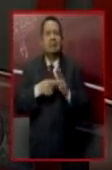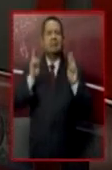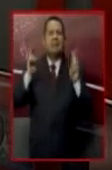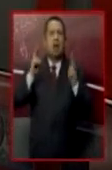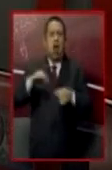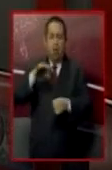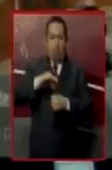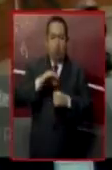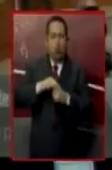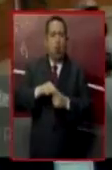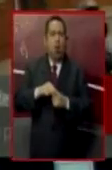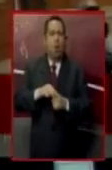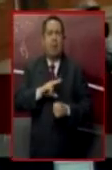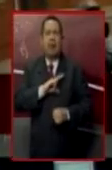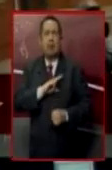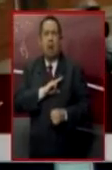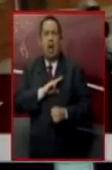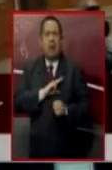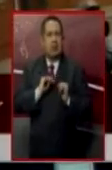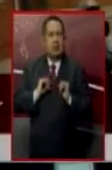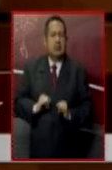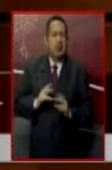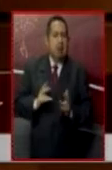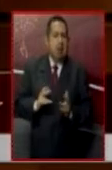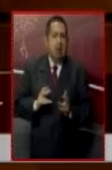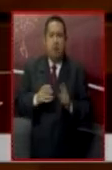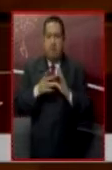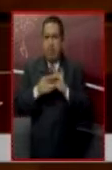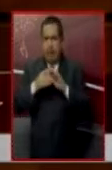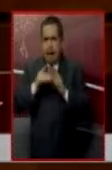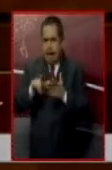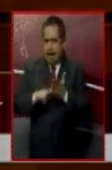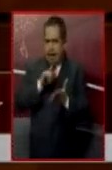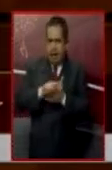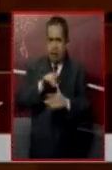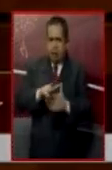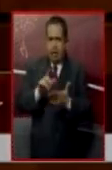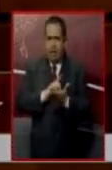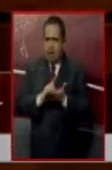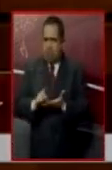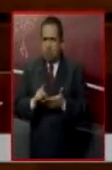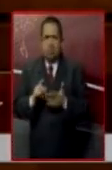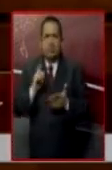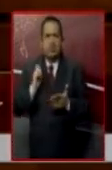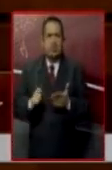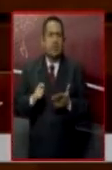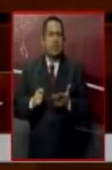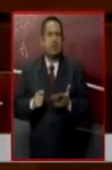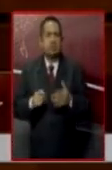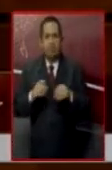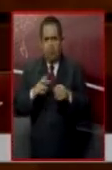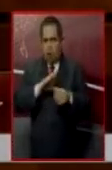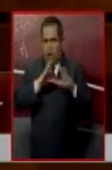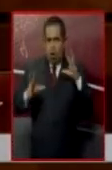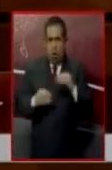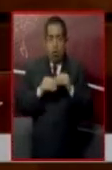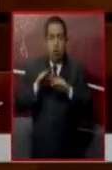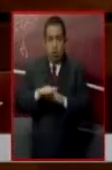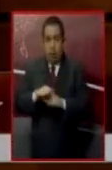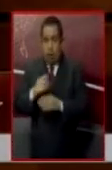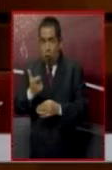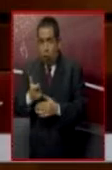denomina votos particulares a este dictamen de la Ley Federal de Derechos, en general sobre el paquete